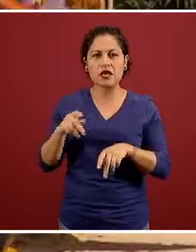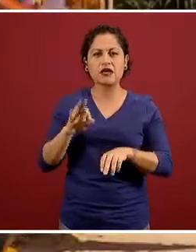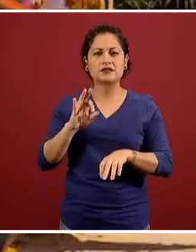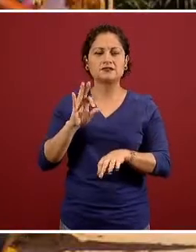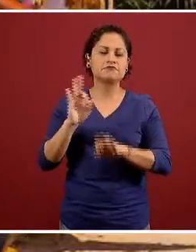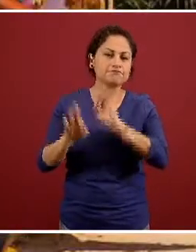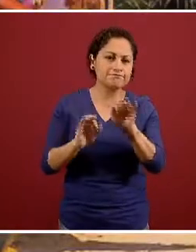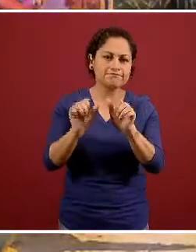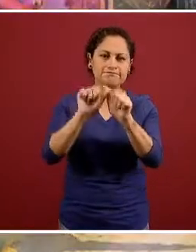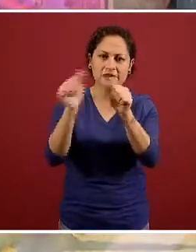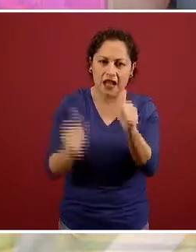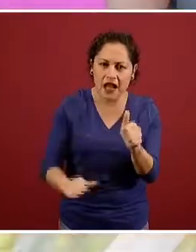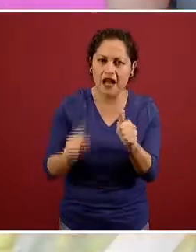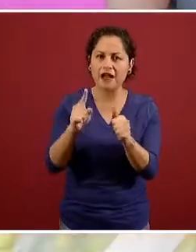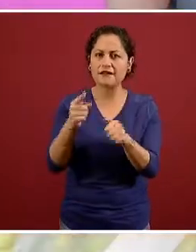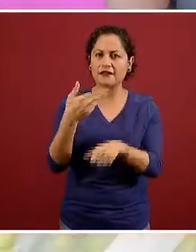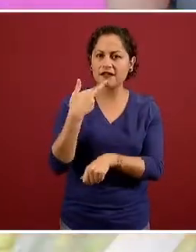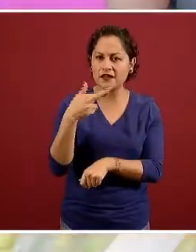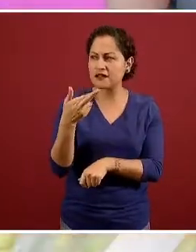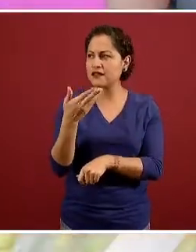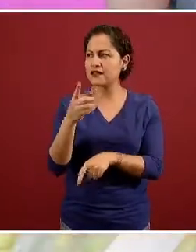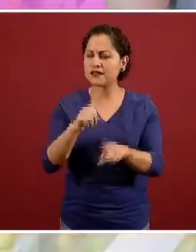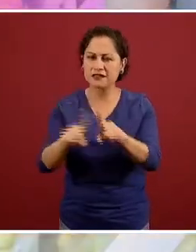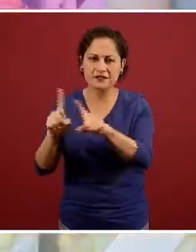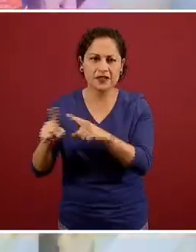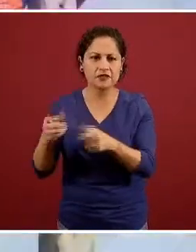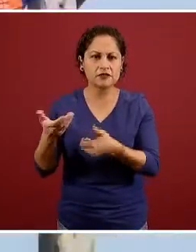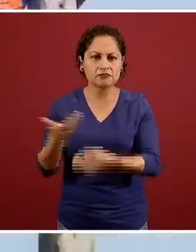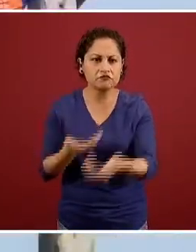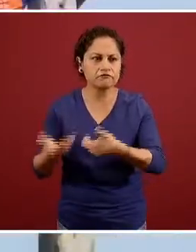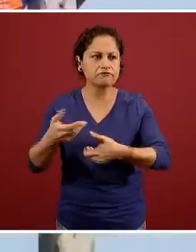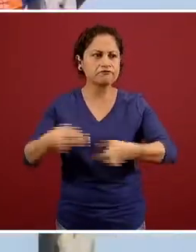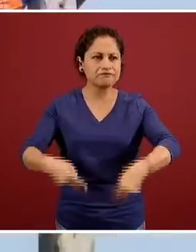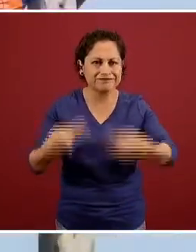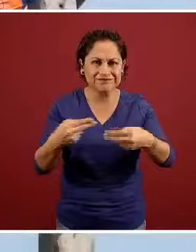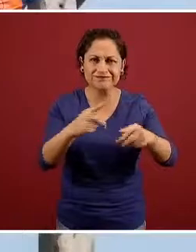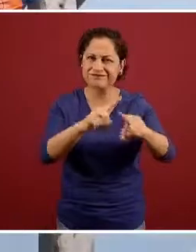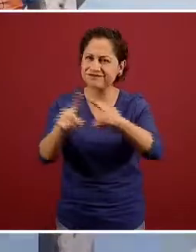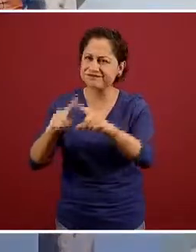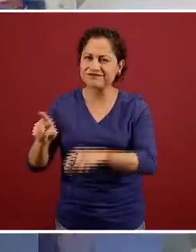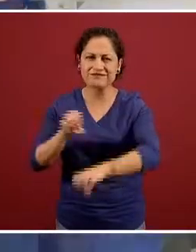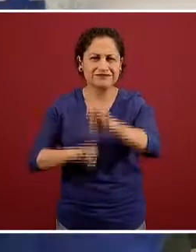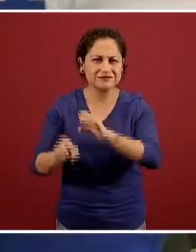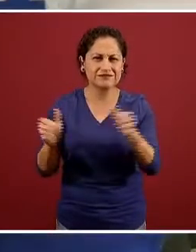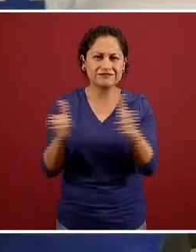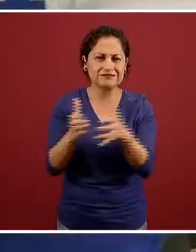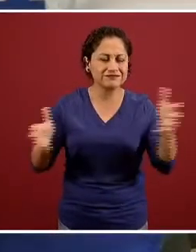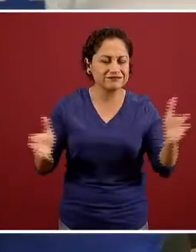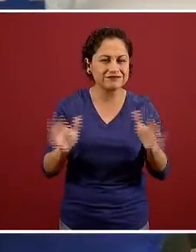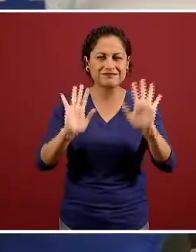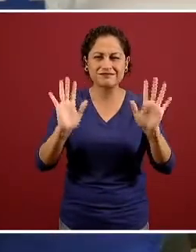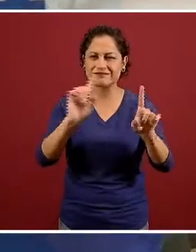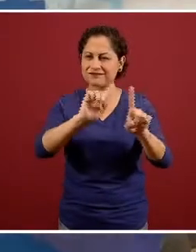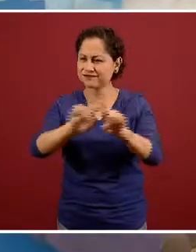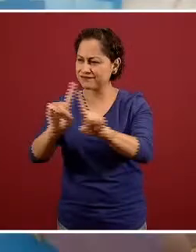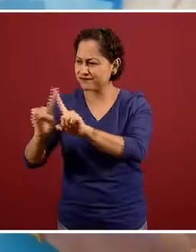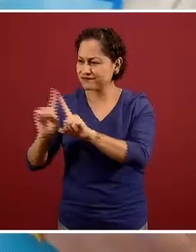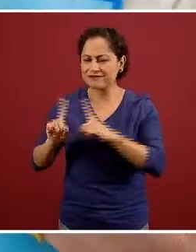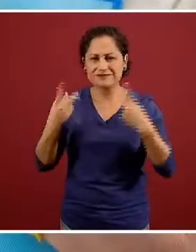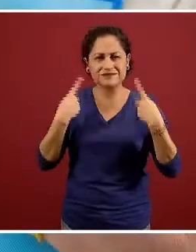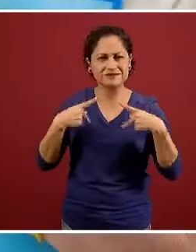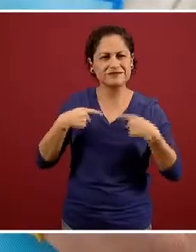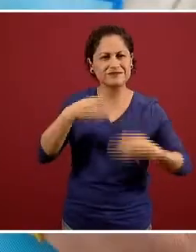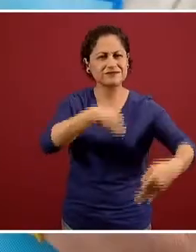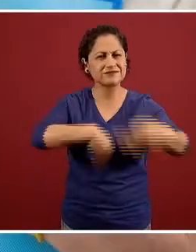artesanía, los restaurantes, a las pequeñas empresas, a todas y a